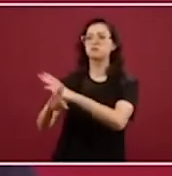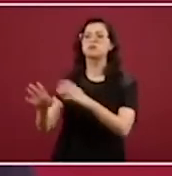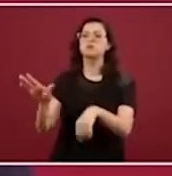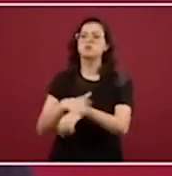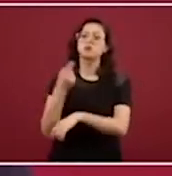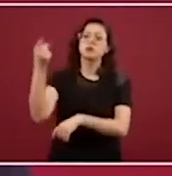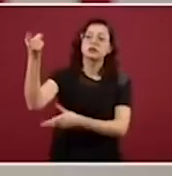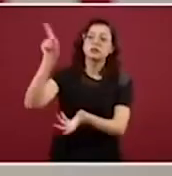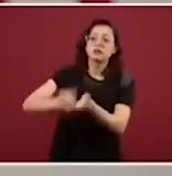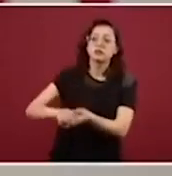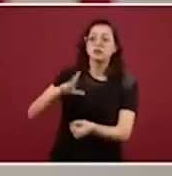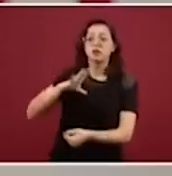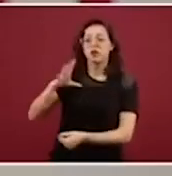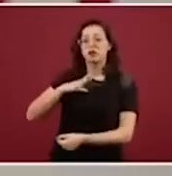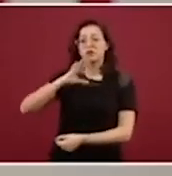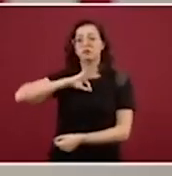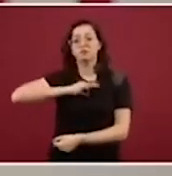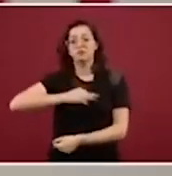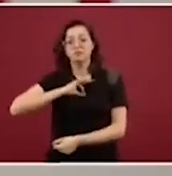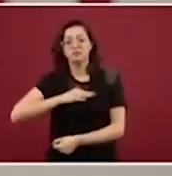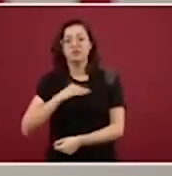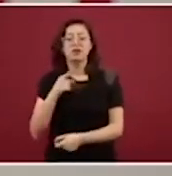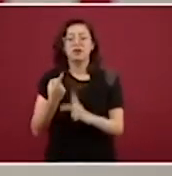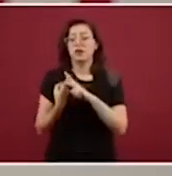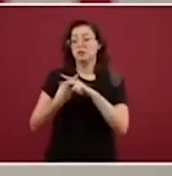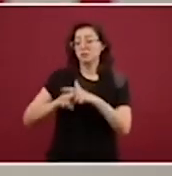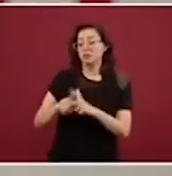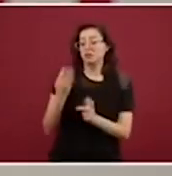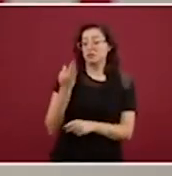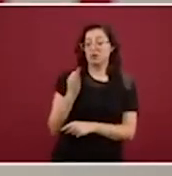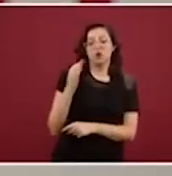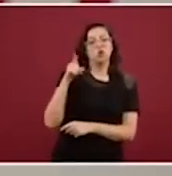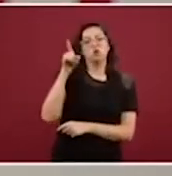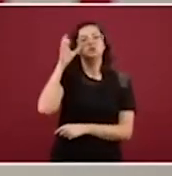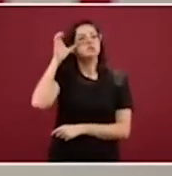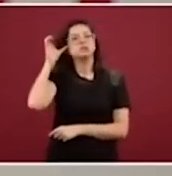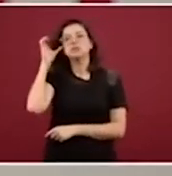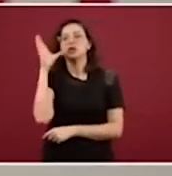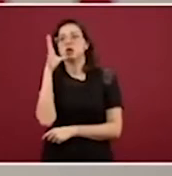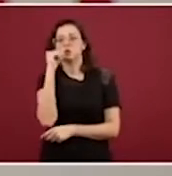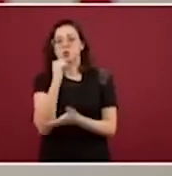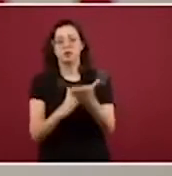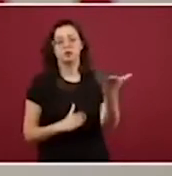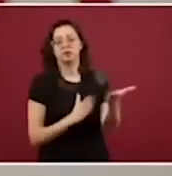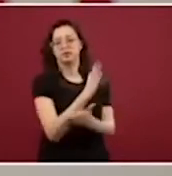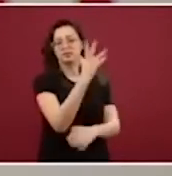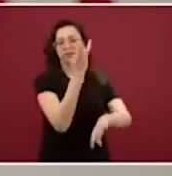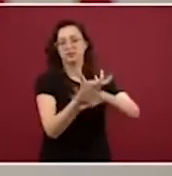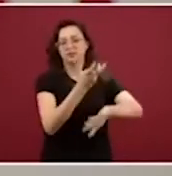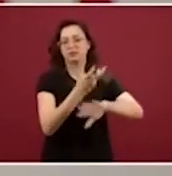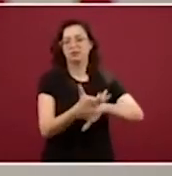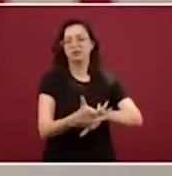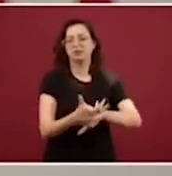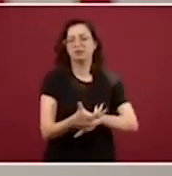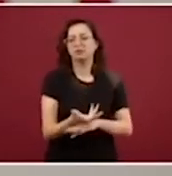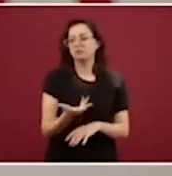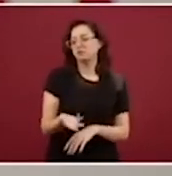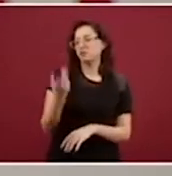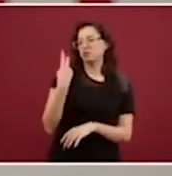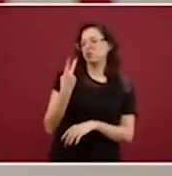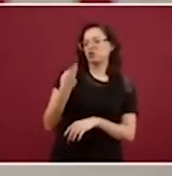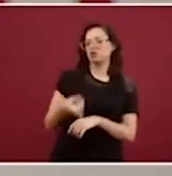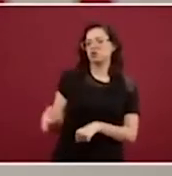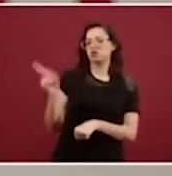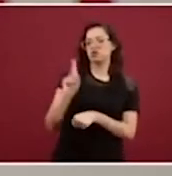transmisión. Originalmente lo hizo a inicio de febrero para el caso de China y hace un par de días lo